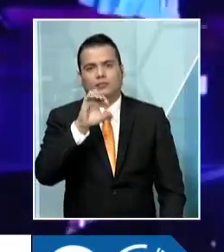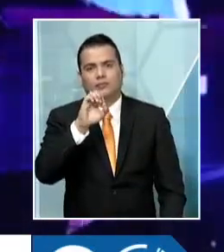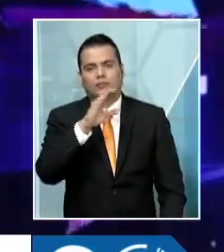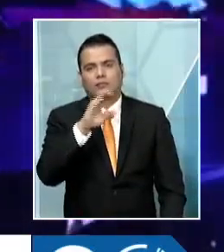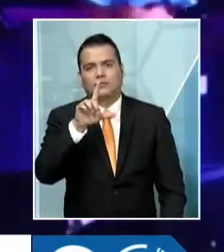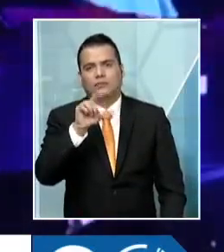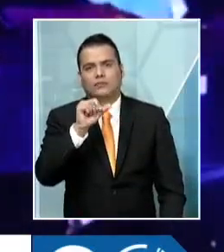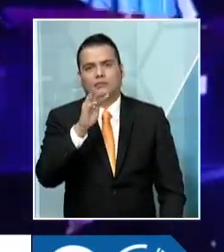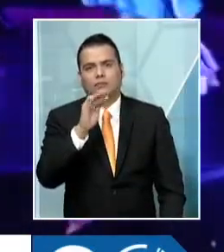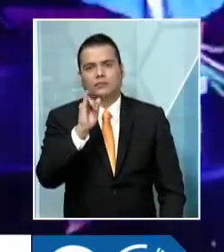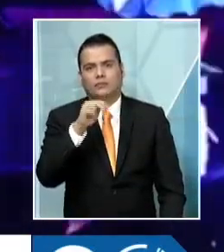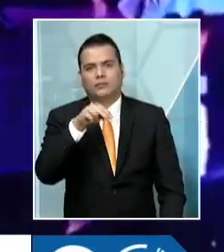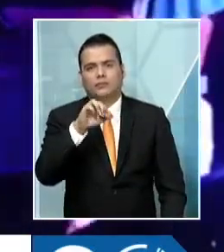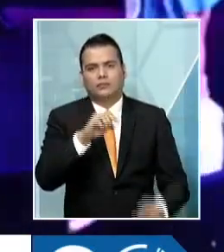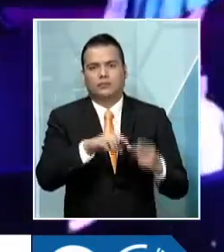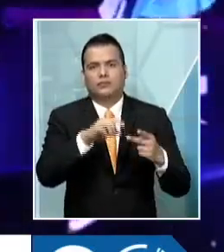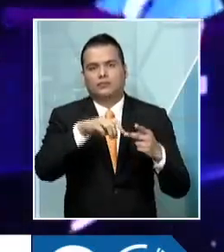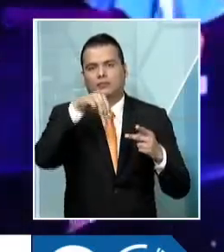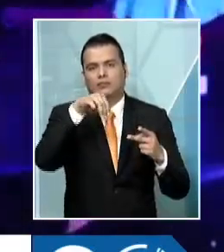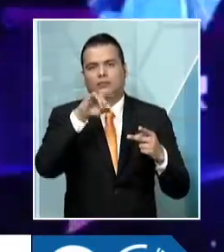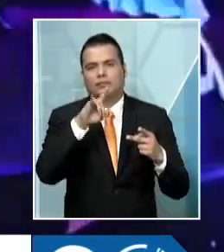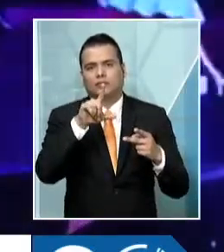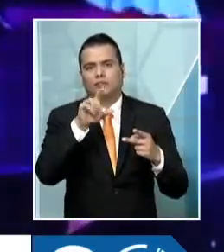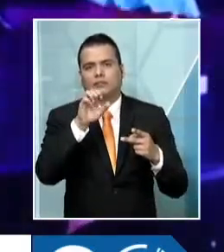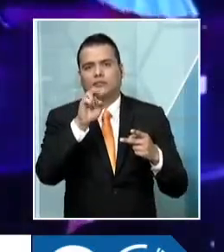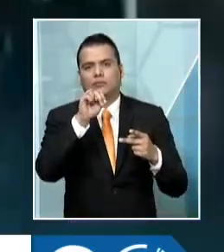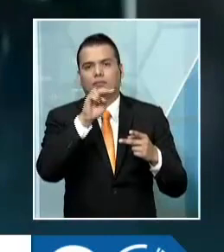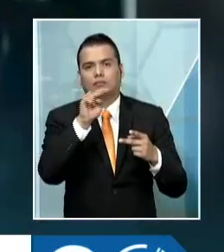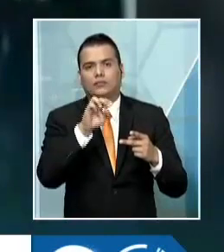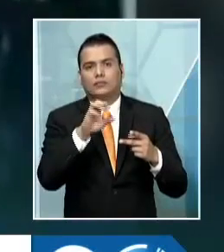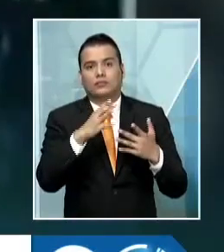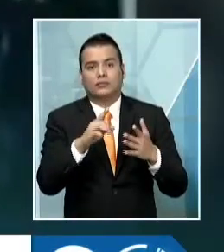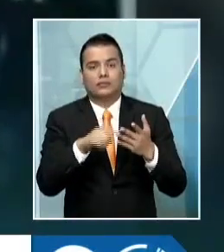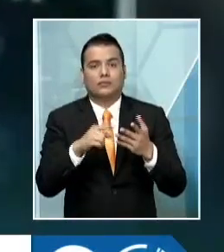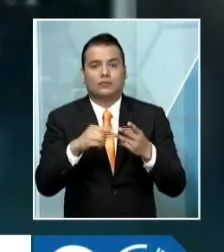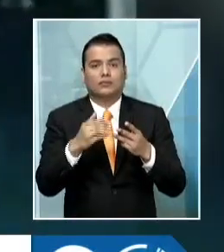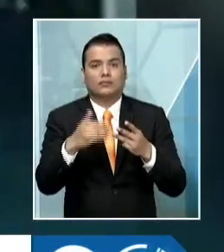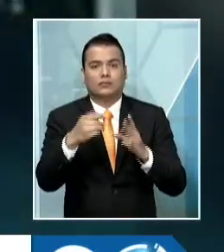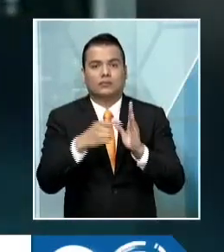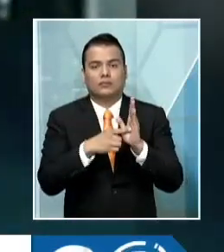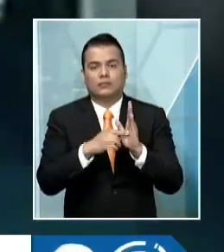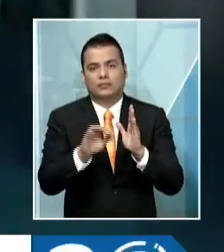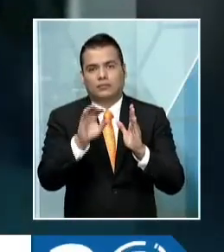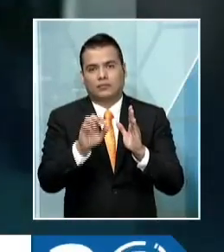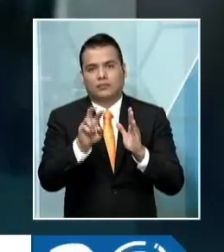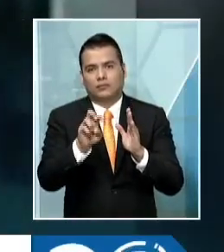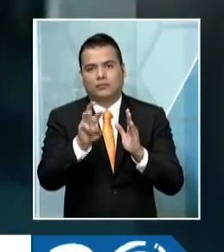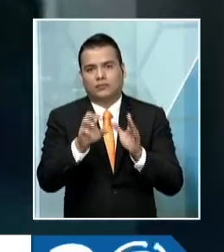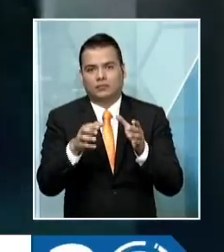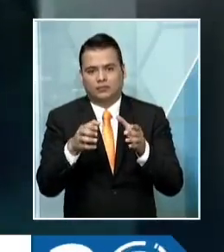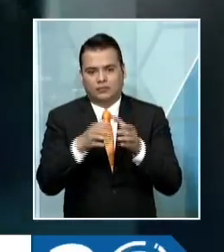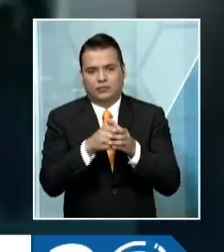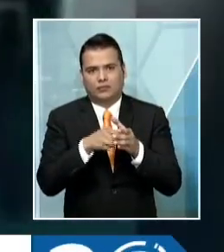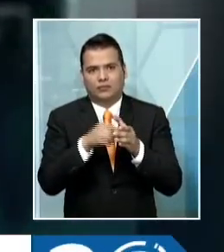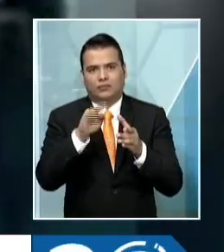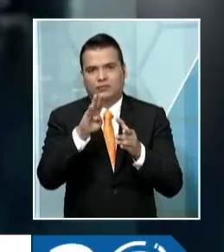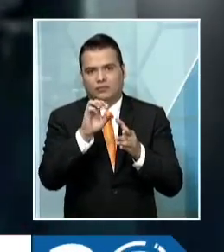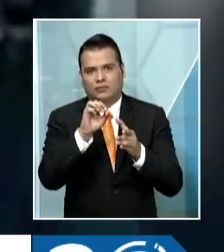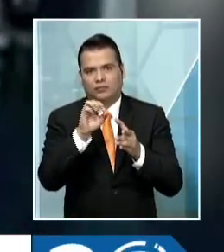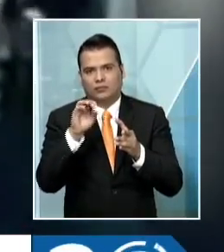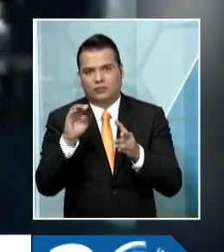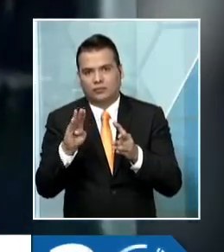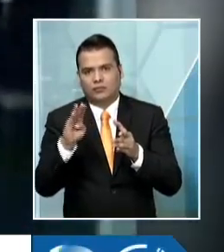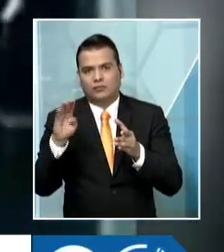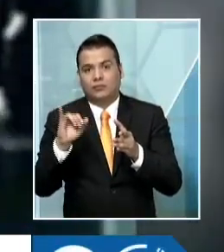la Orquesta Mulense 76. Pero fue en 1978 cuando interpretó La Boda de Ella con la orquesta del Boy Valentín que los